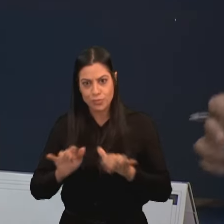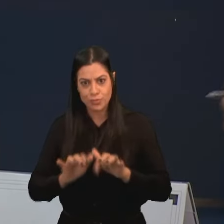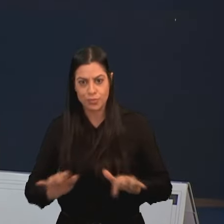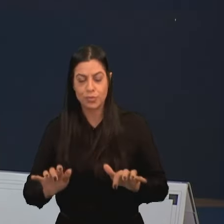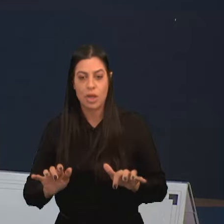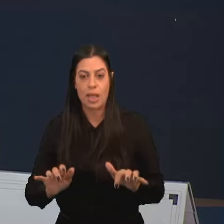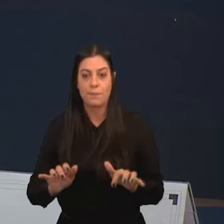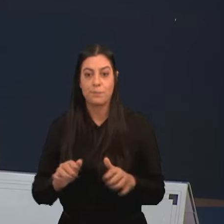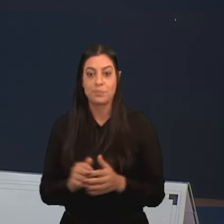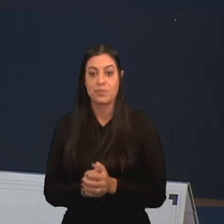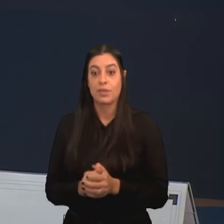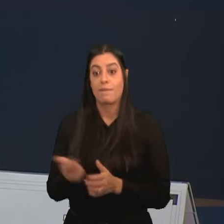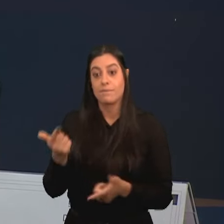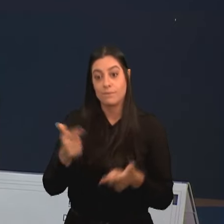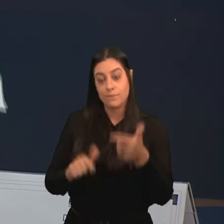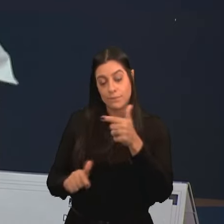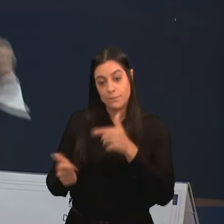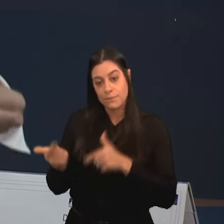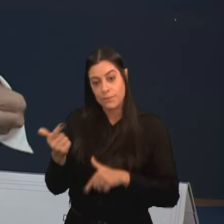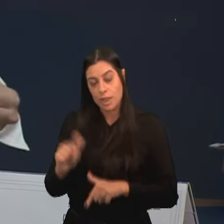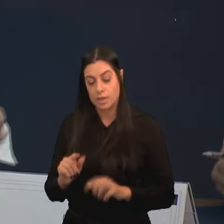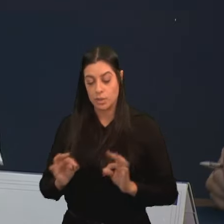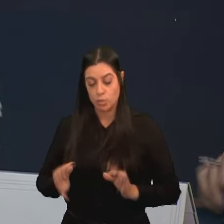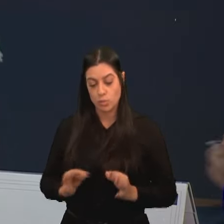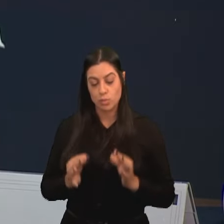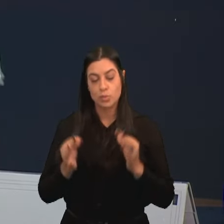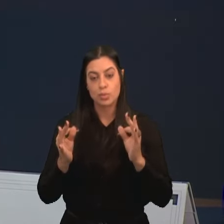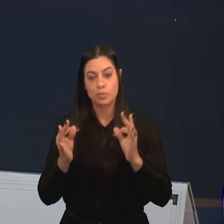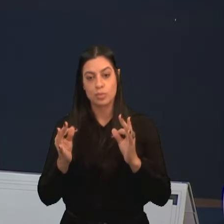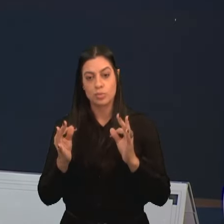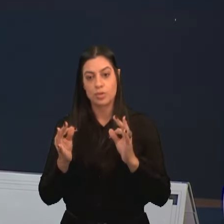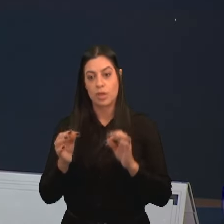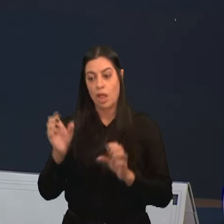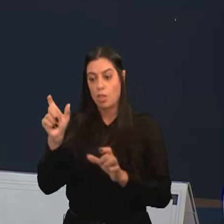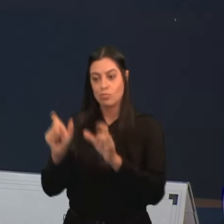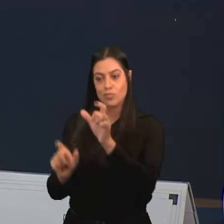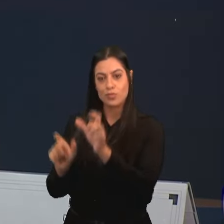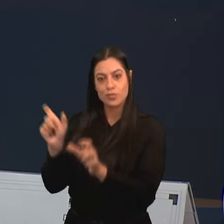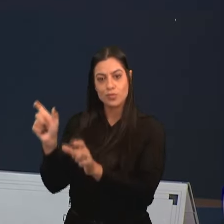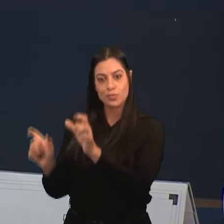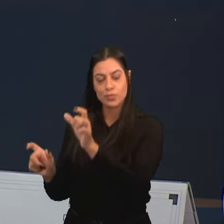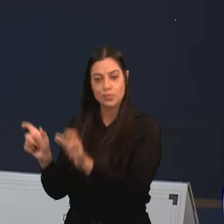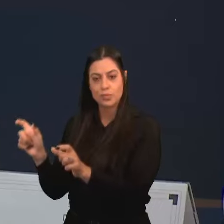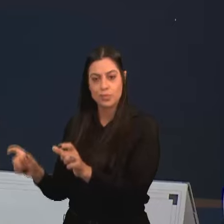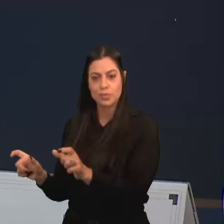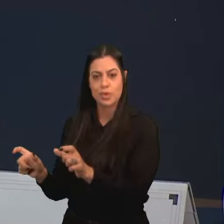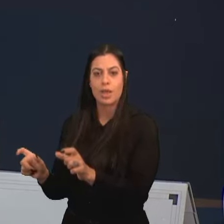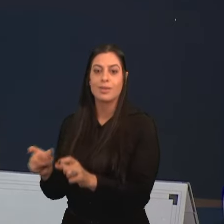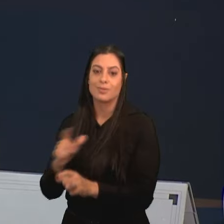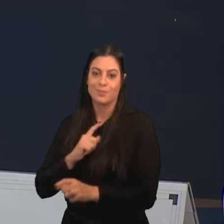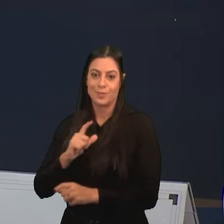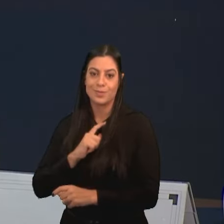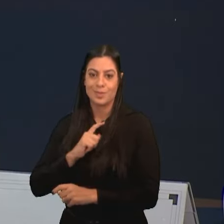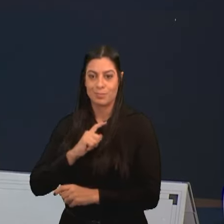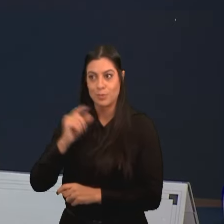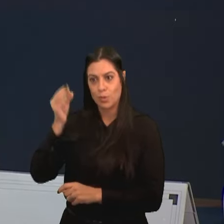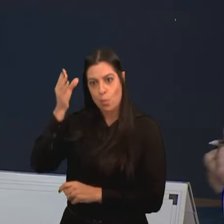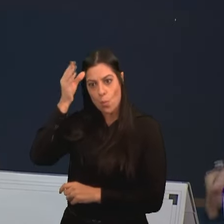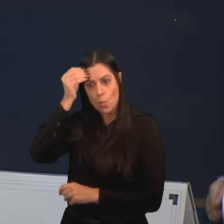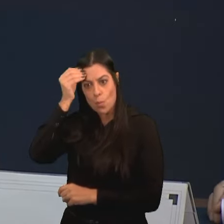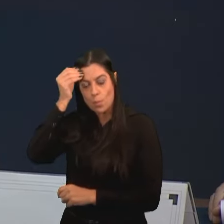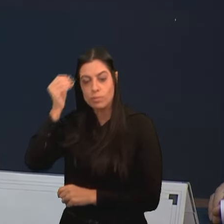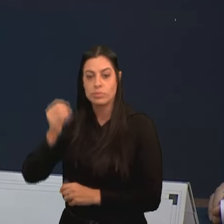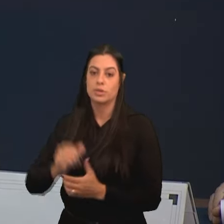¿Qué es lo que tratan de hacer? Reproducir la estructura biológica que tenemos en el